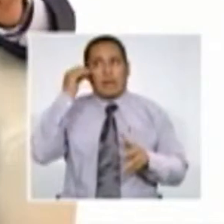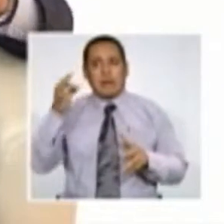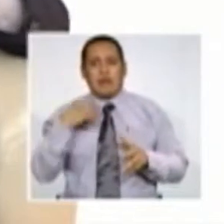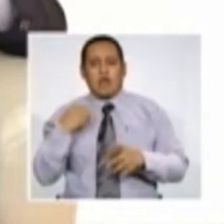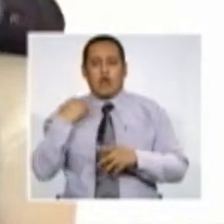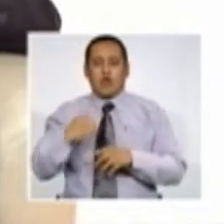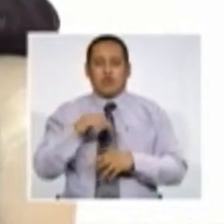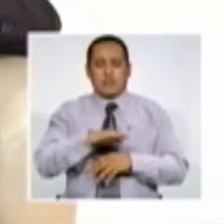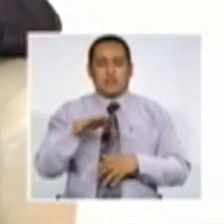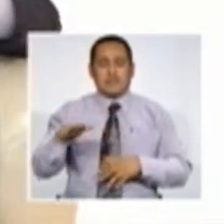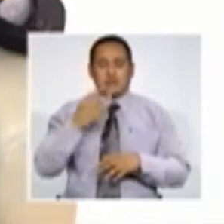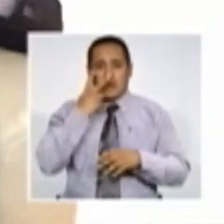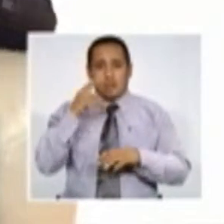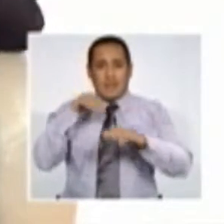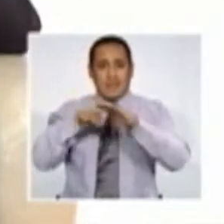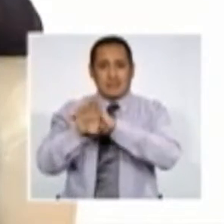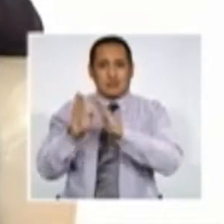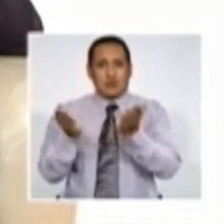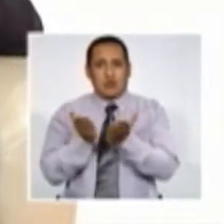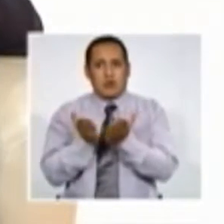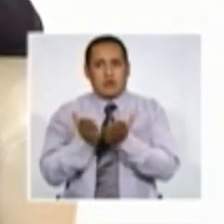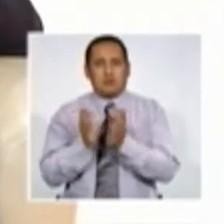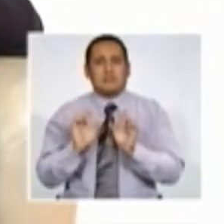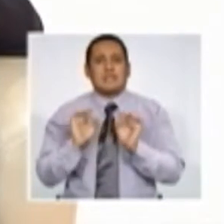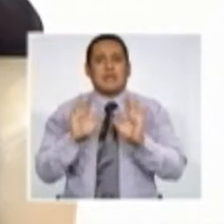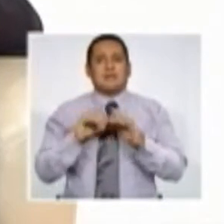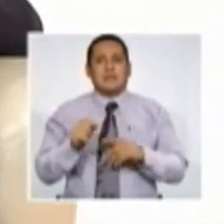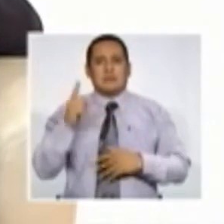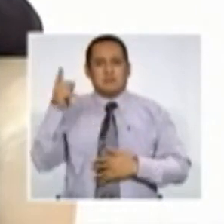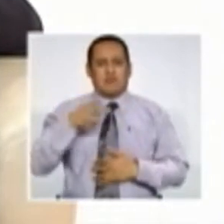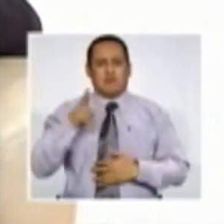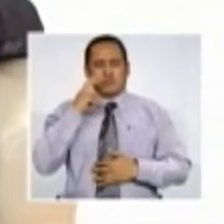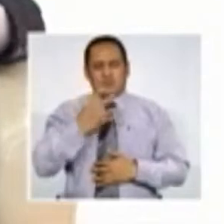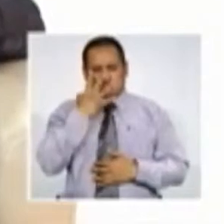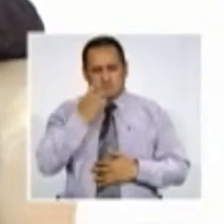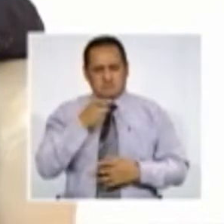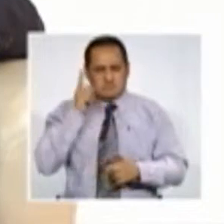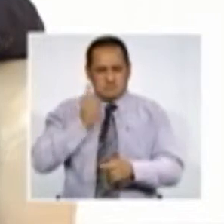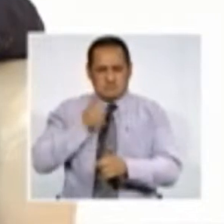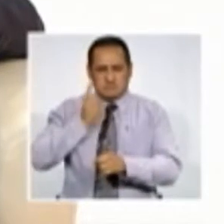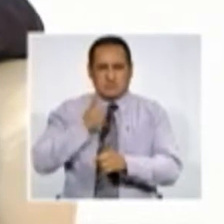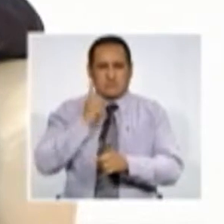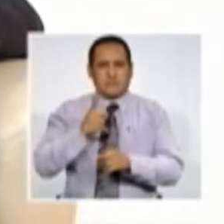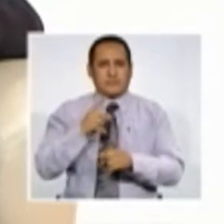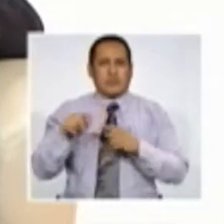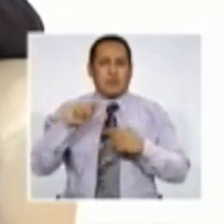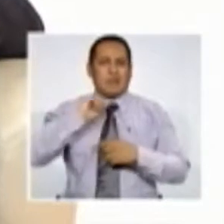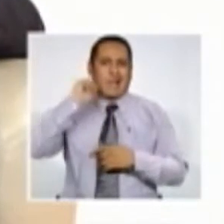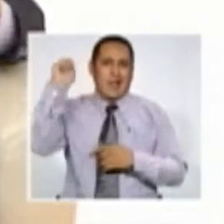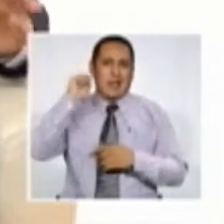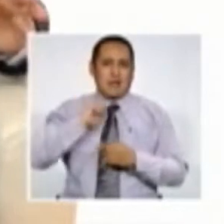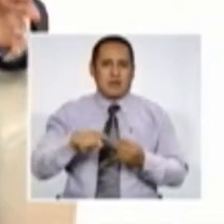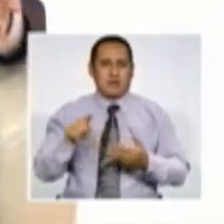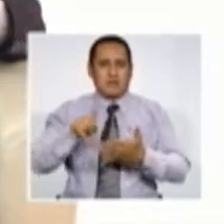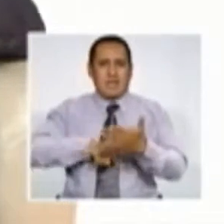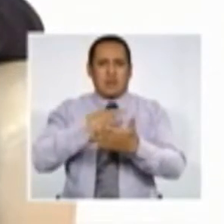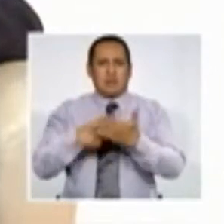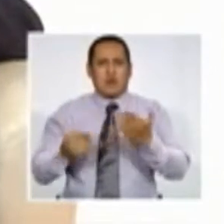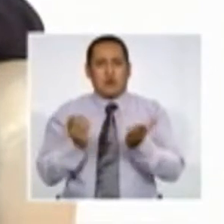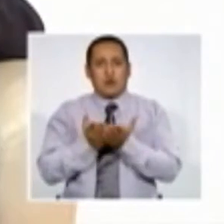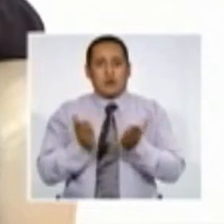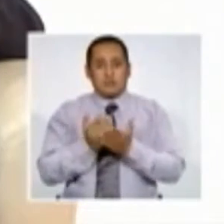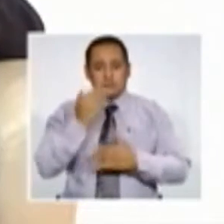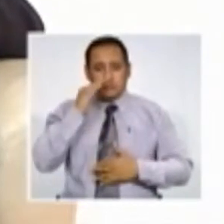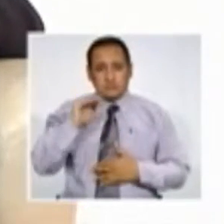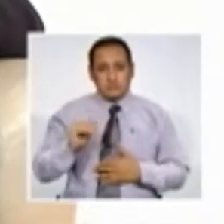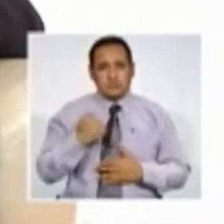sus niños, que son indefensos frente a esa situación, de que puedan prenderse con él, digamos, y jalarlo o maltratarlo